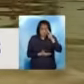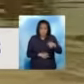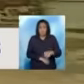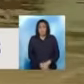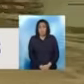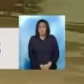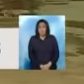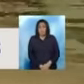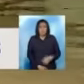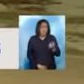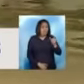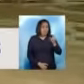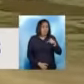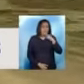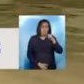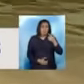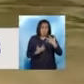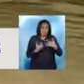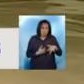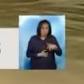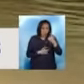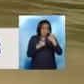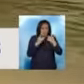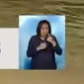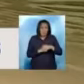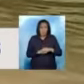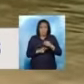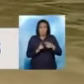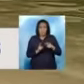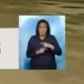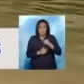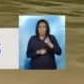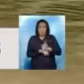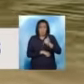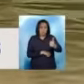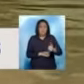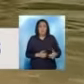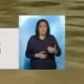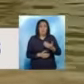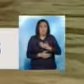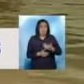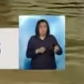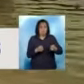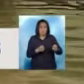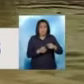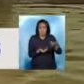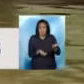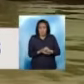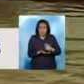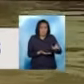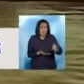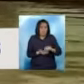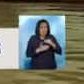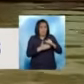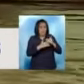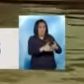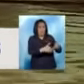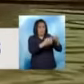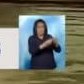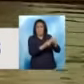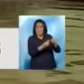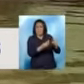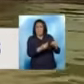está muy, muy triste la señora, preocupada, se le ve. No, pero todo se lo echan la culpa al gobierno regional, porque en vez de hacer esas defensas de arena que